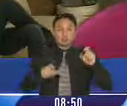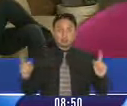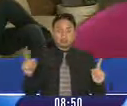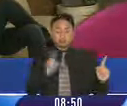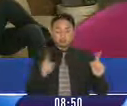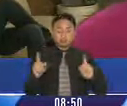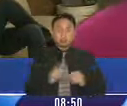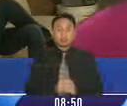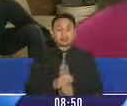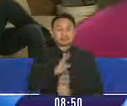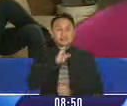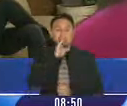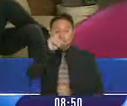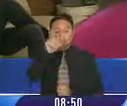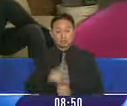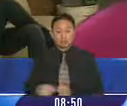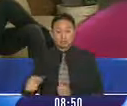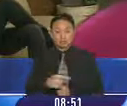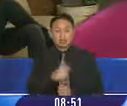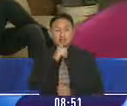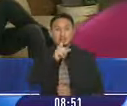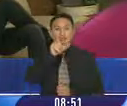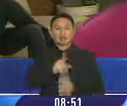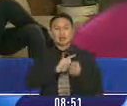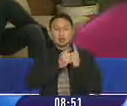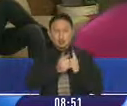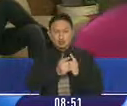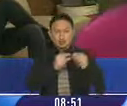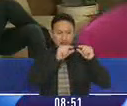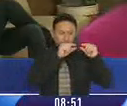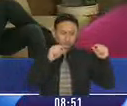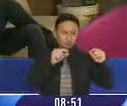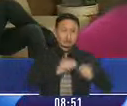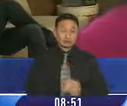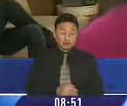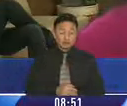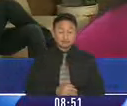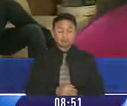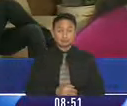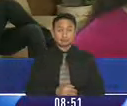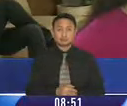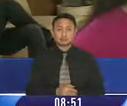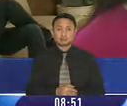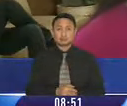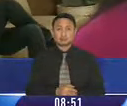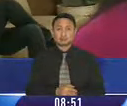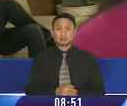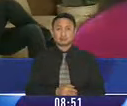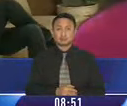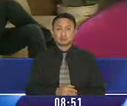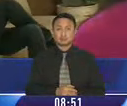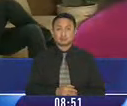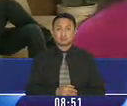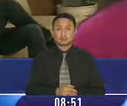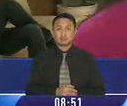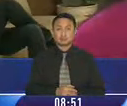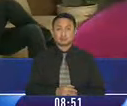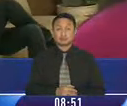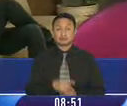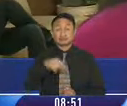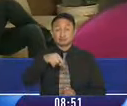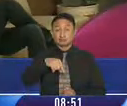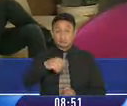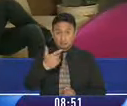cual obviamente tiene la trazabilidad de los cambios que puede dejar un operador, por ejemplo. Hemos nosotros